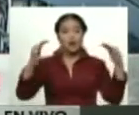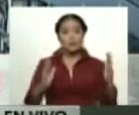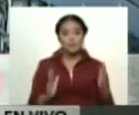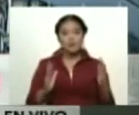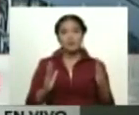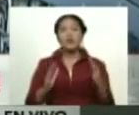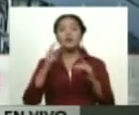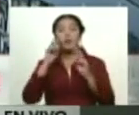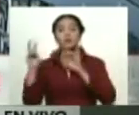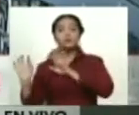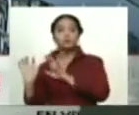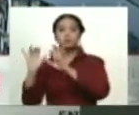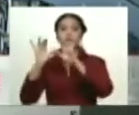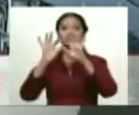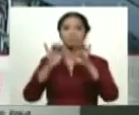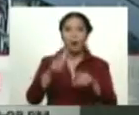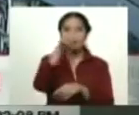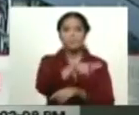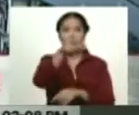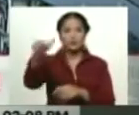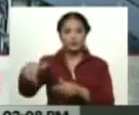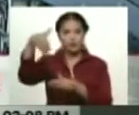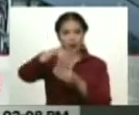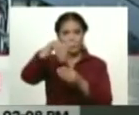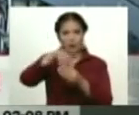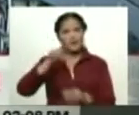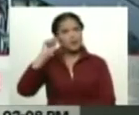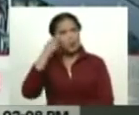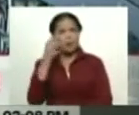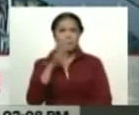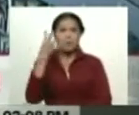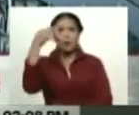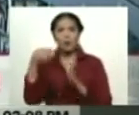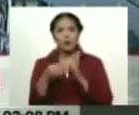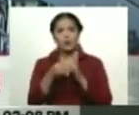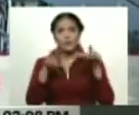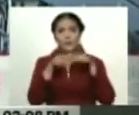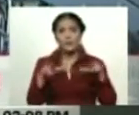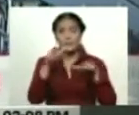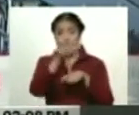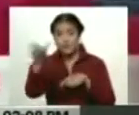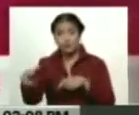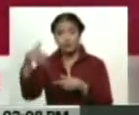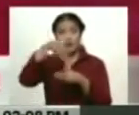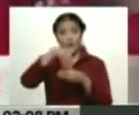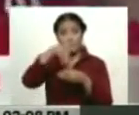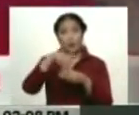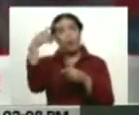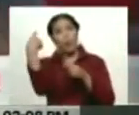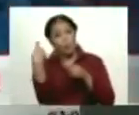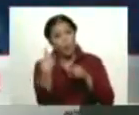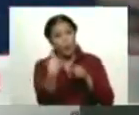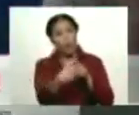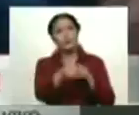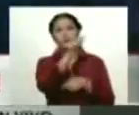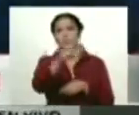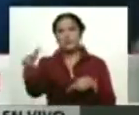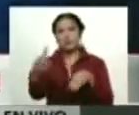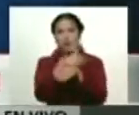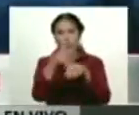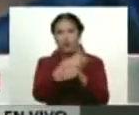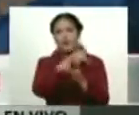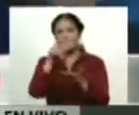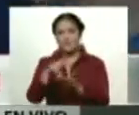continua llegada de electores. Recordemos, más de 4.000 en este centro de votación. Otras personalidades también han venido acá: